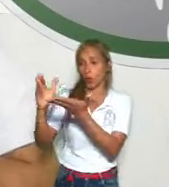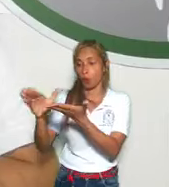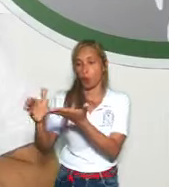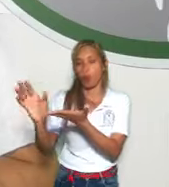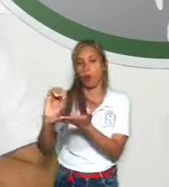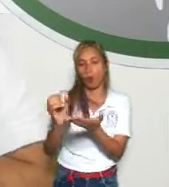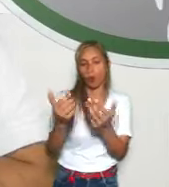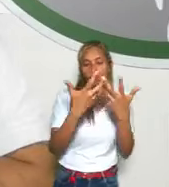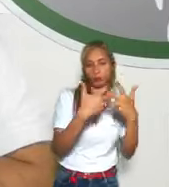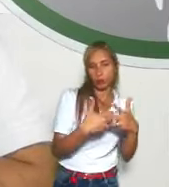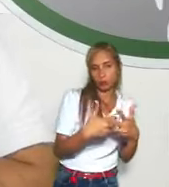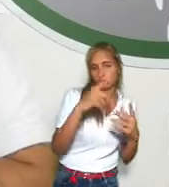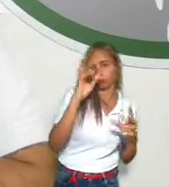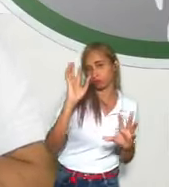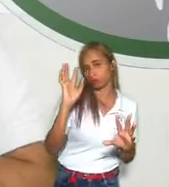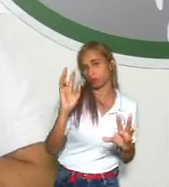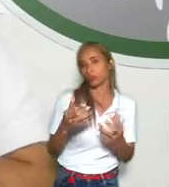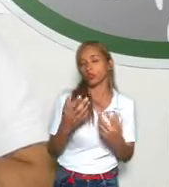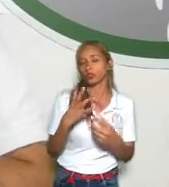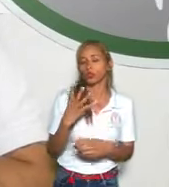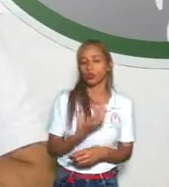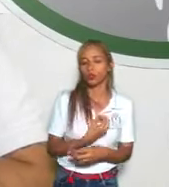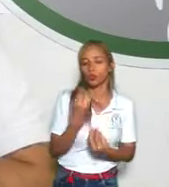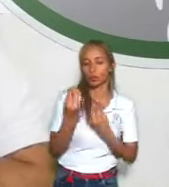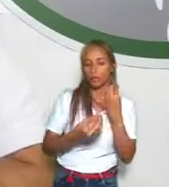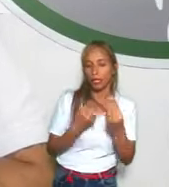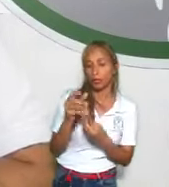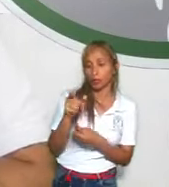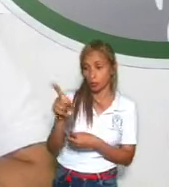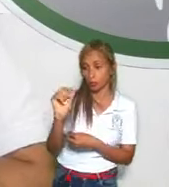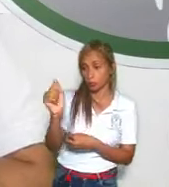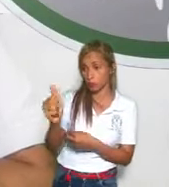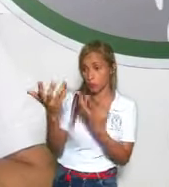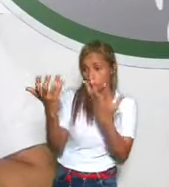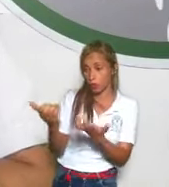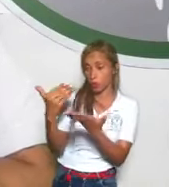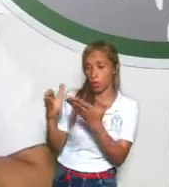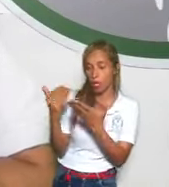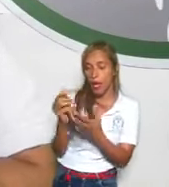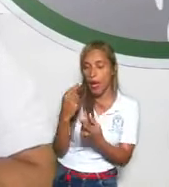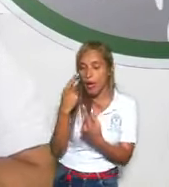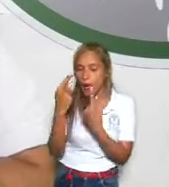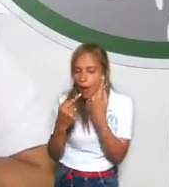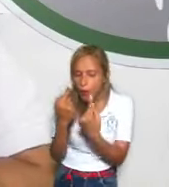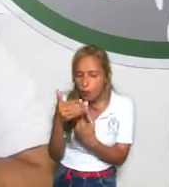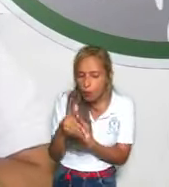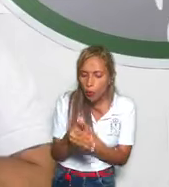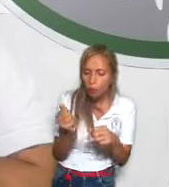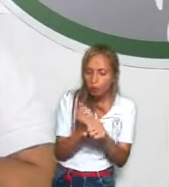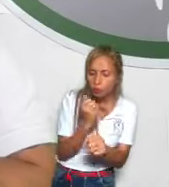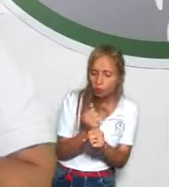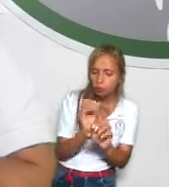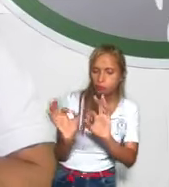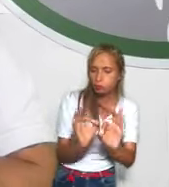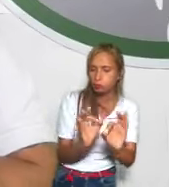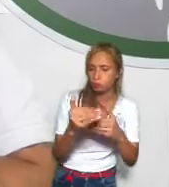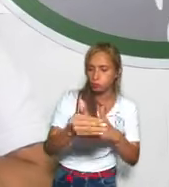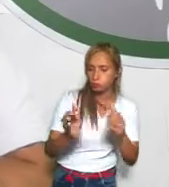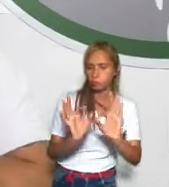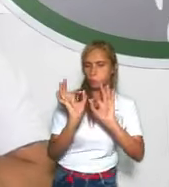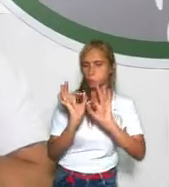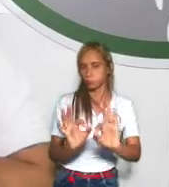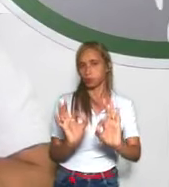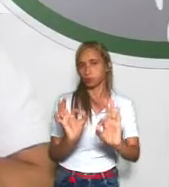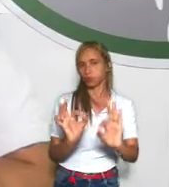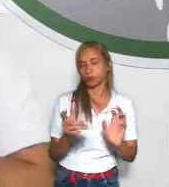como empresa a evaluar si ese equipo sí está realizando la función adecuada, y pues queda instalado y es ya lo que